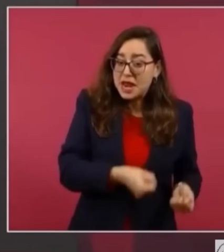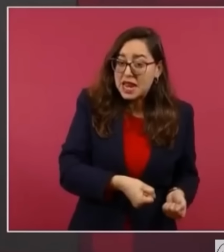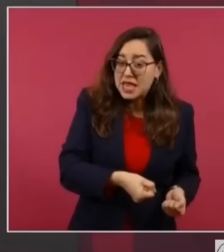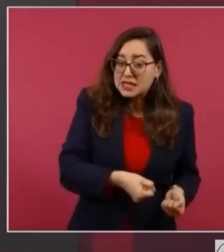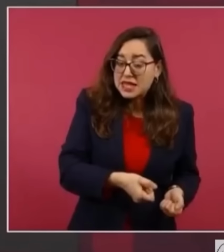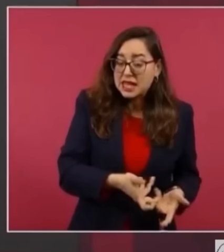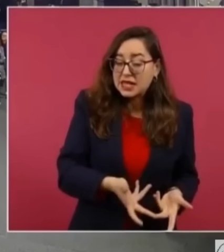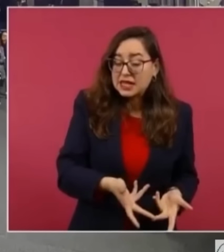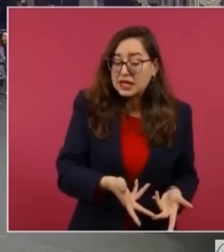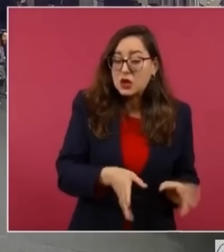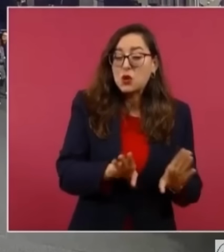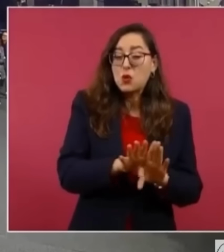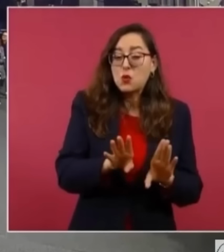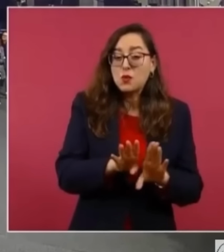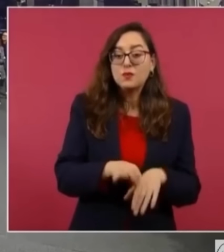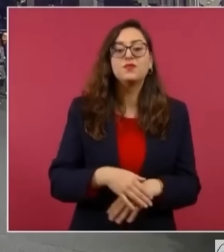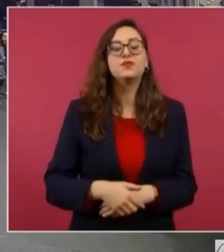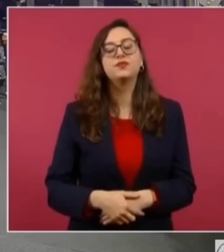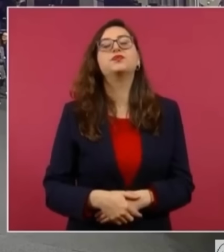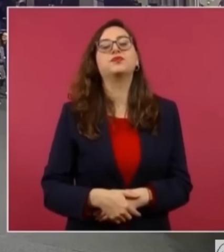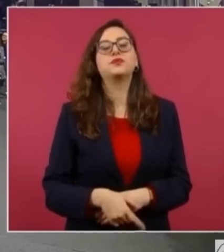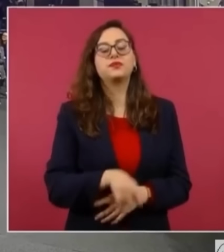ver, hay una tarea.